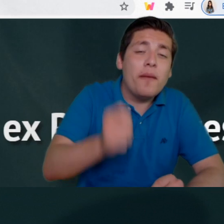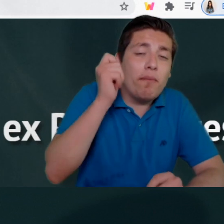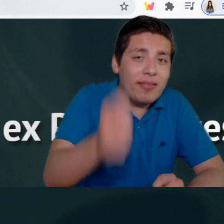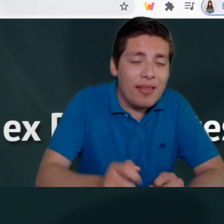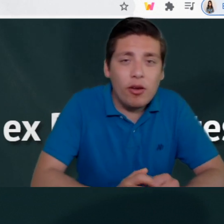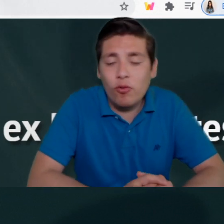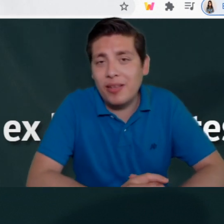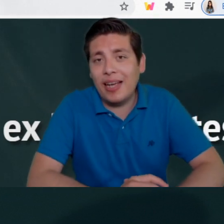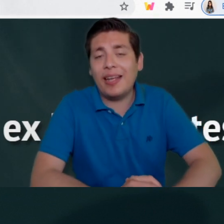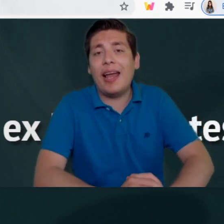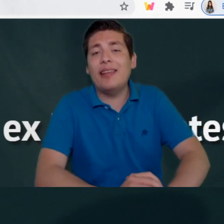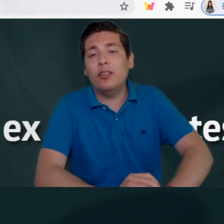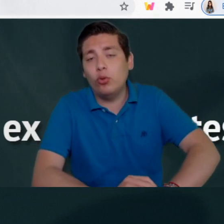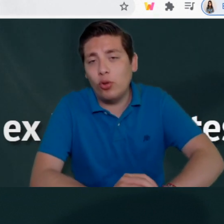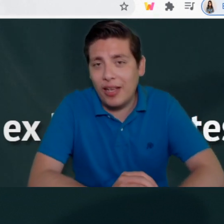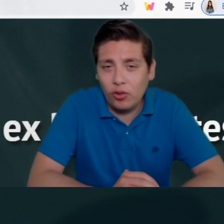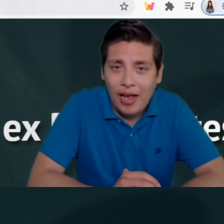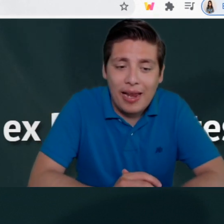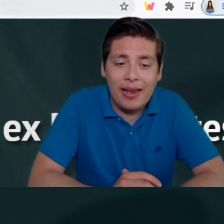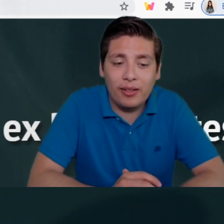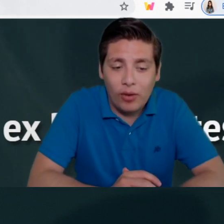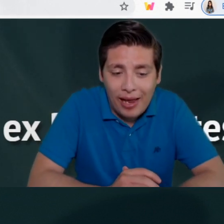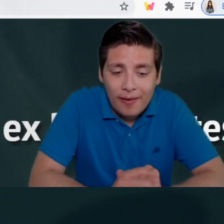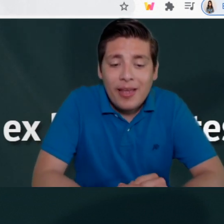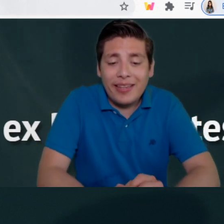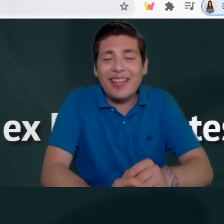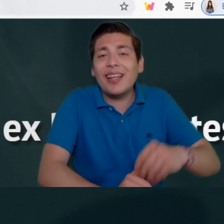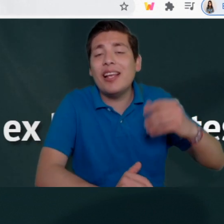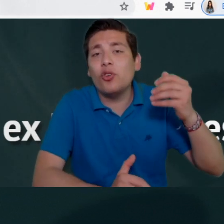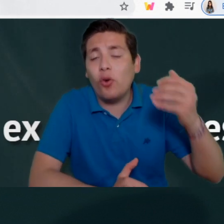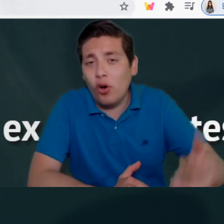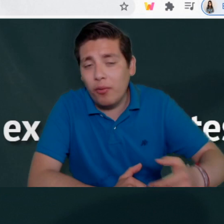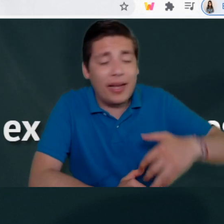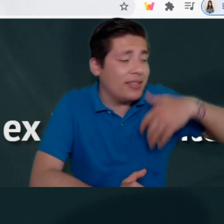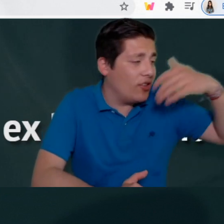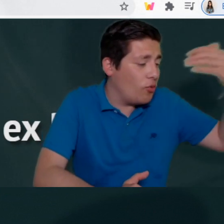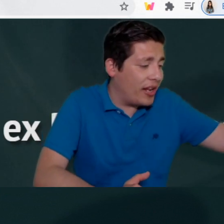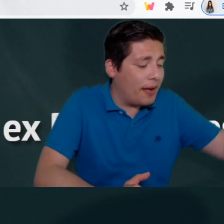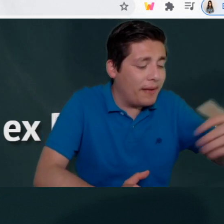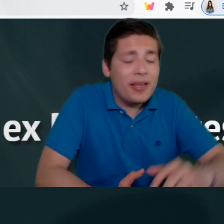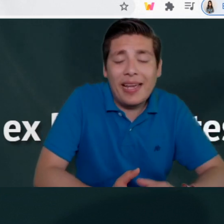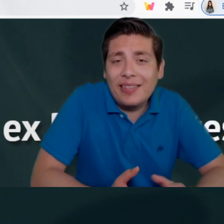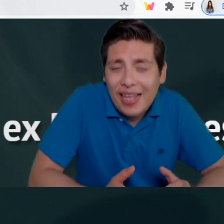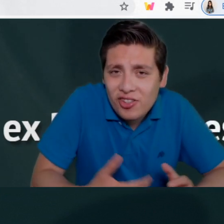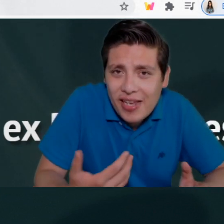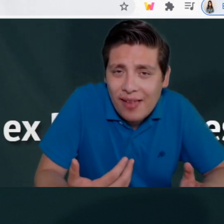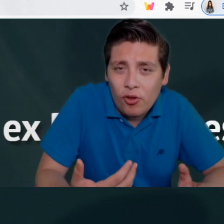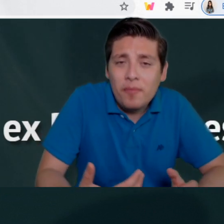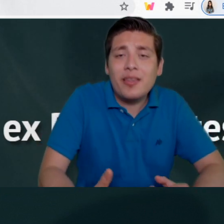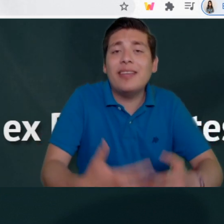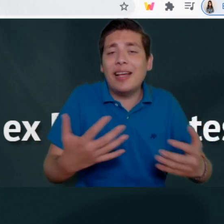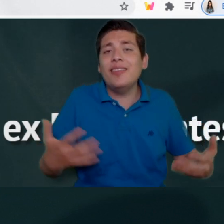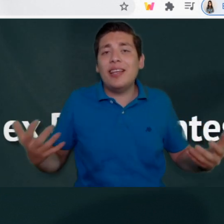todo mandándole un mensaje al Instituto Nacional Electoral. Y es que Lencho Córdoba y Ciro Murayama están